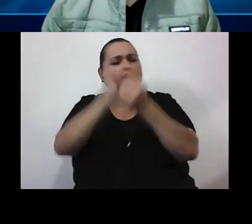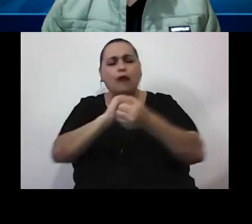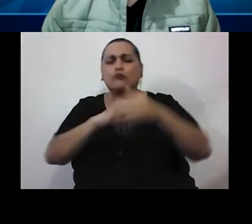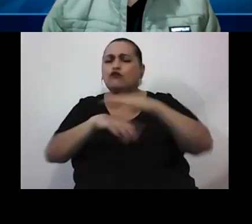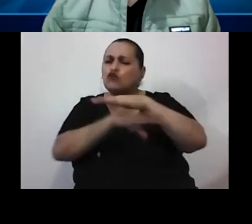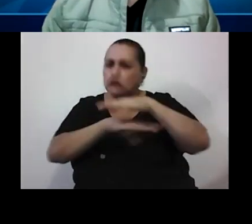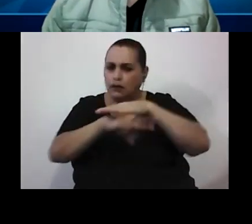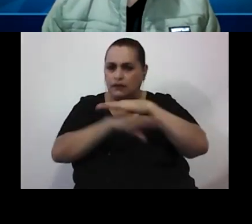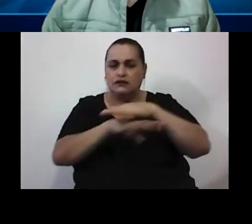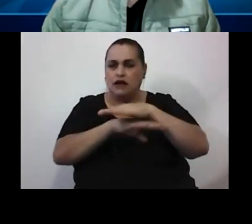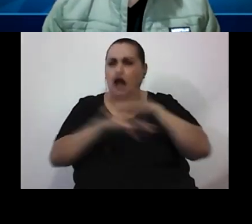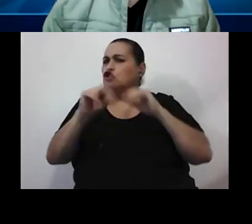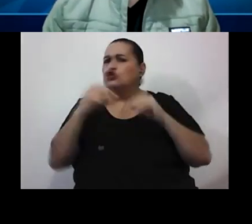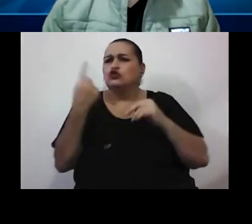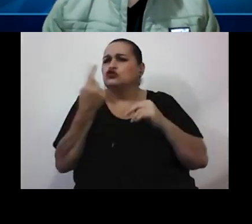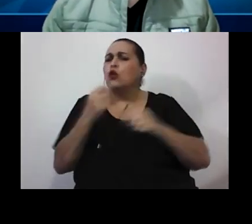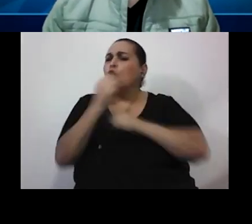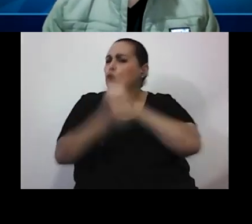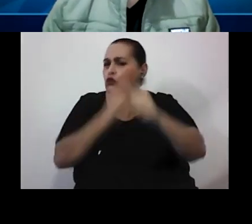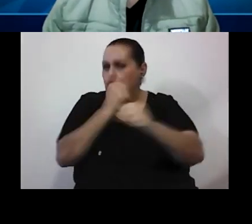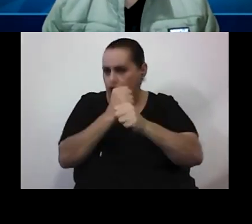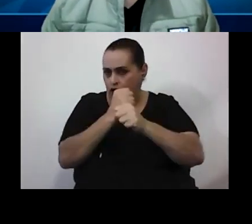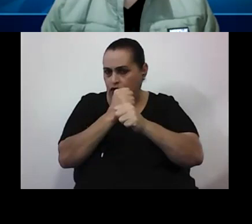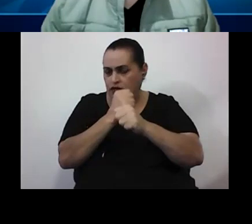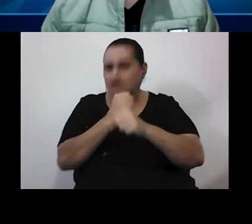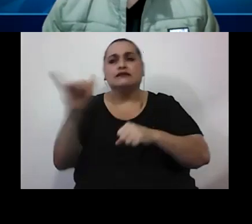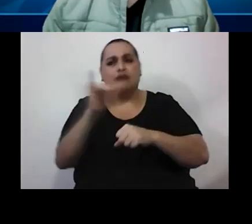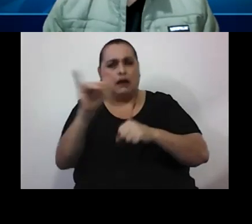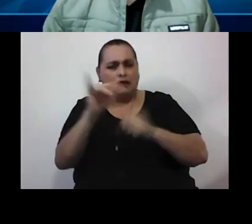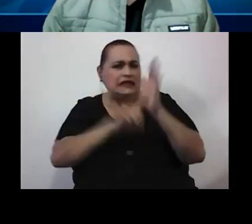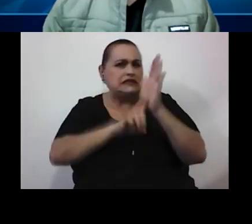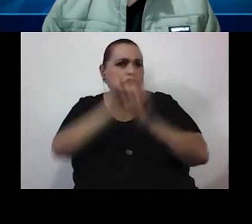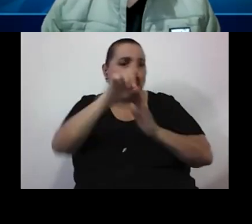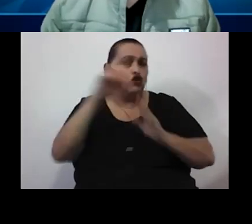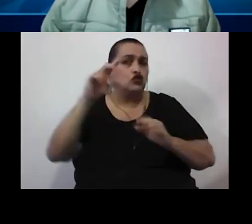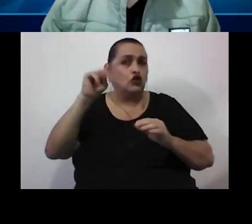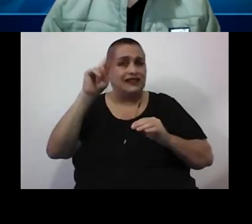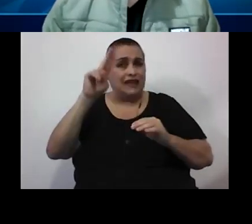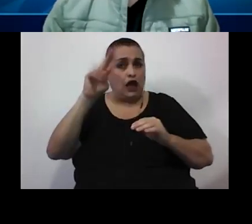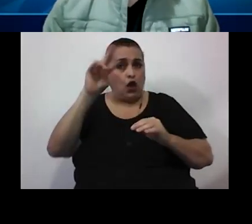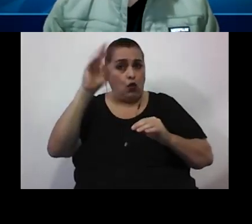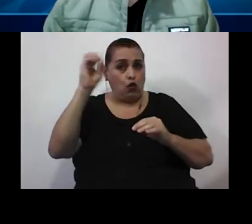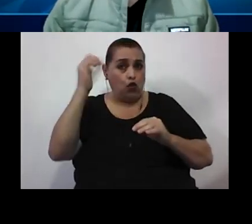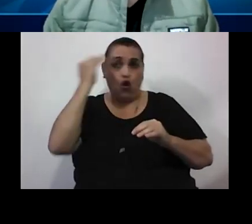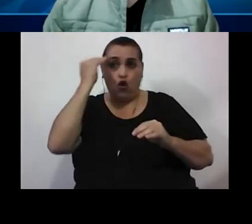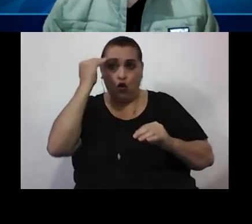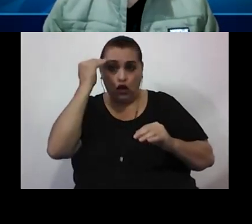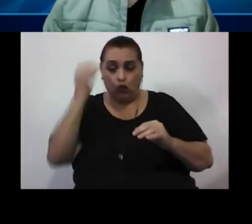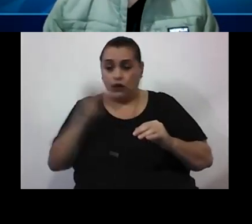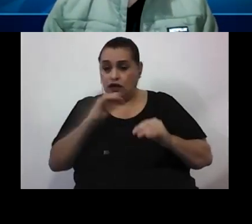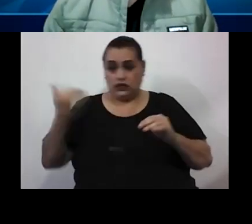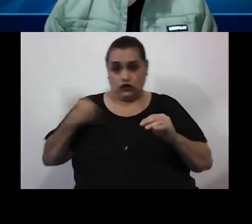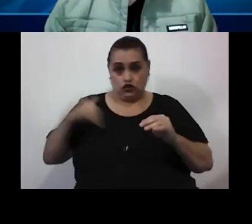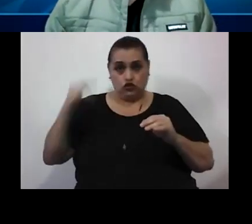no solamente por la edad, no solamente por el desarrollo neurológico en cada niño, en cada niña, sino los